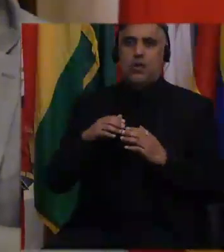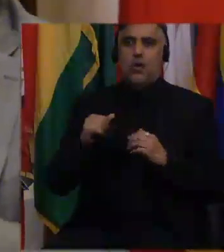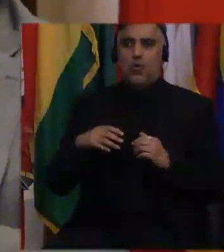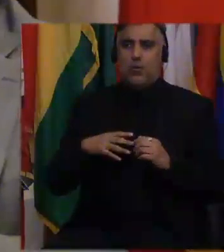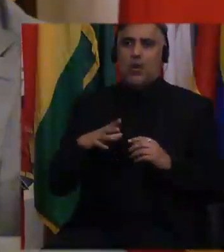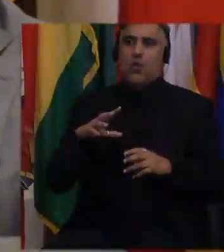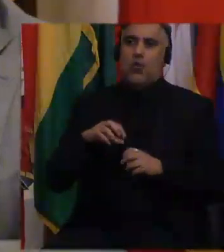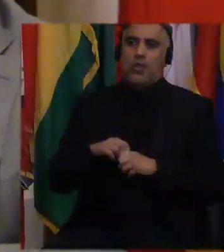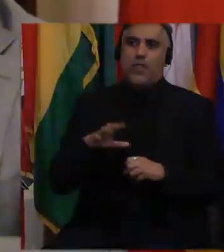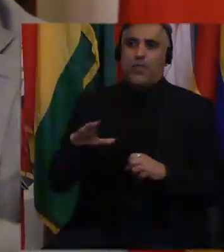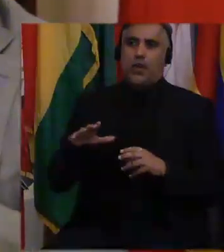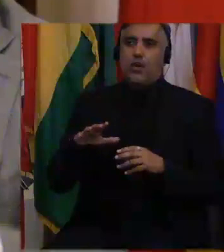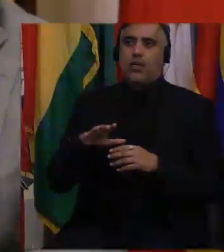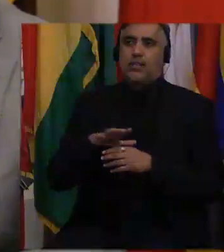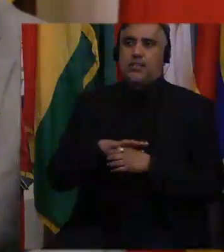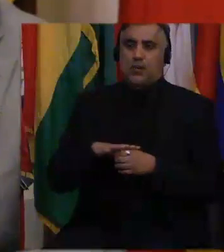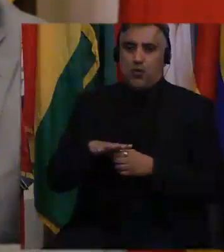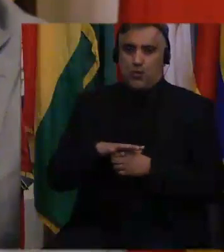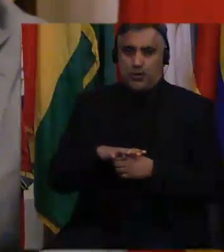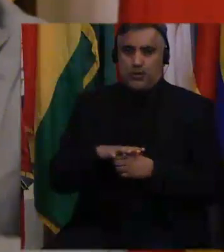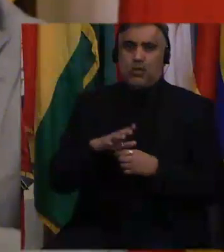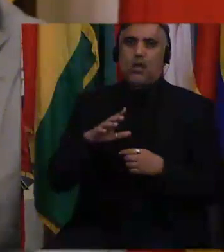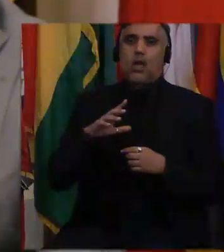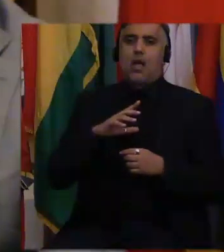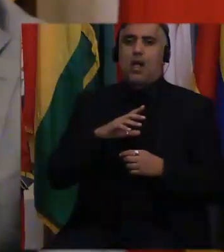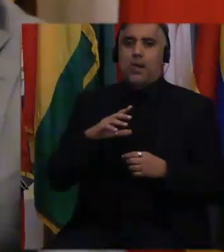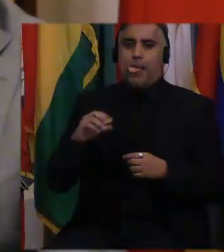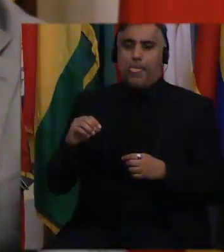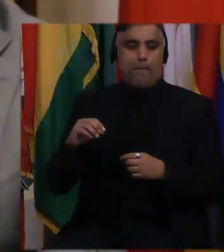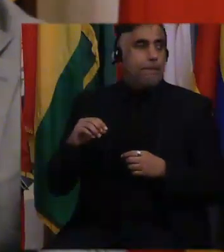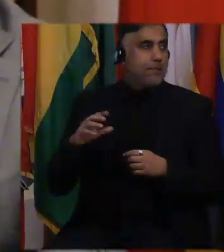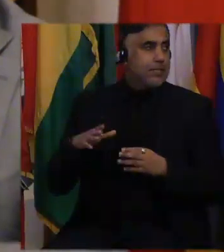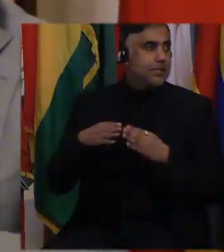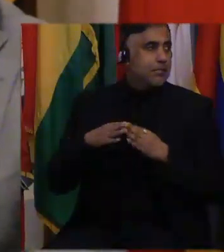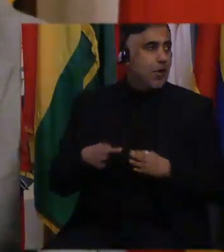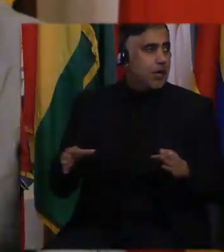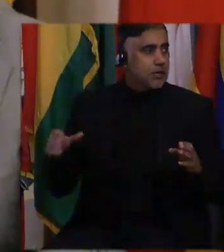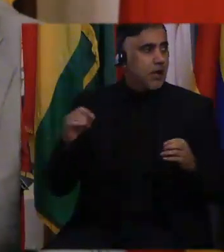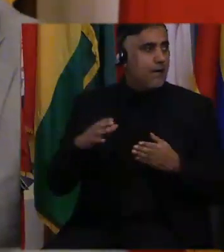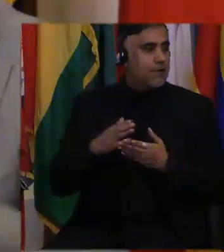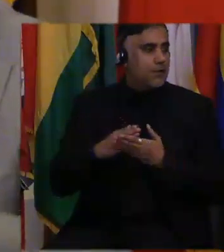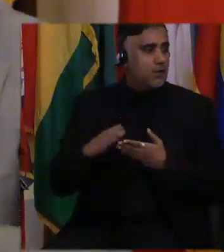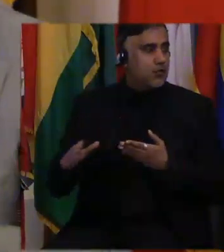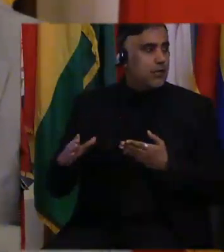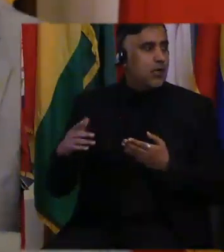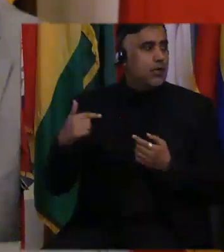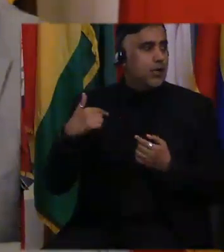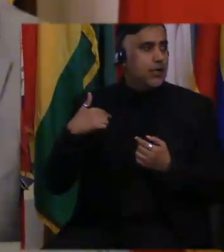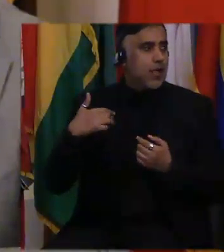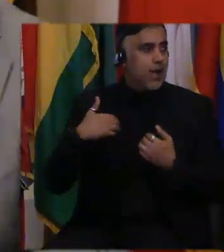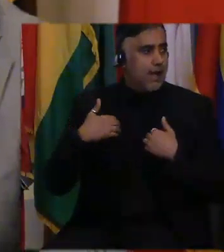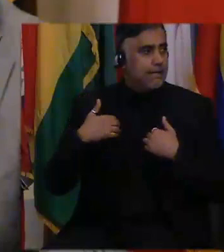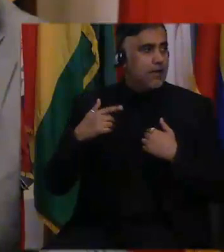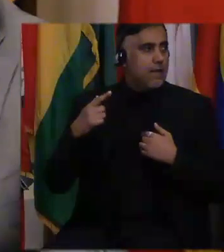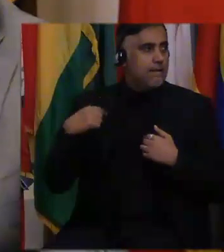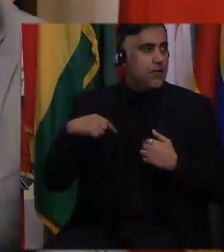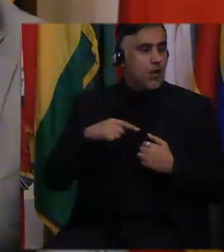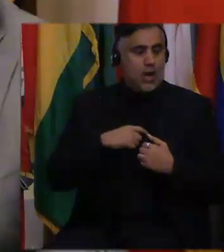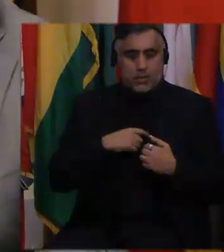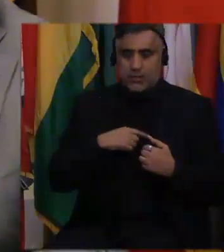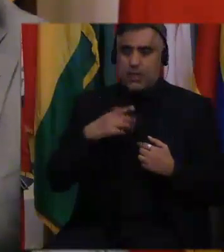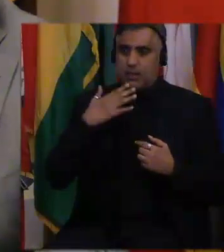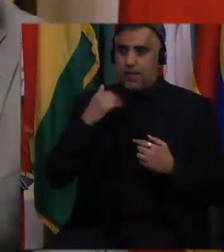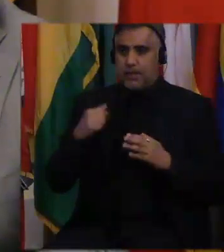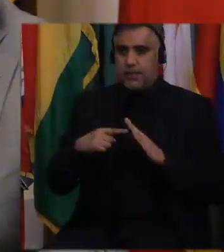territorios a partir de esta amplitud de diversidad de la discusión que nosotros tuvimos. Tal vez el mejor, uno para nosotros, los mejores